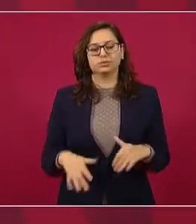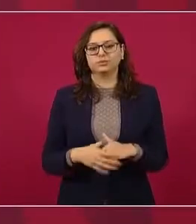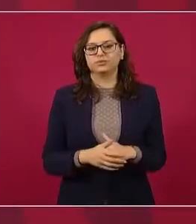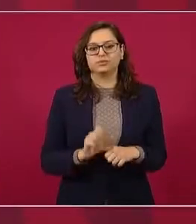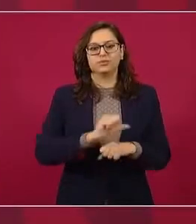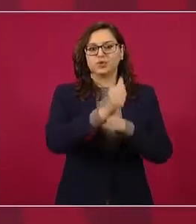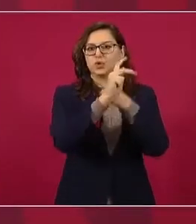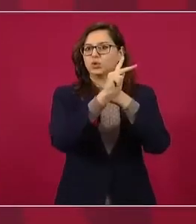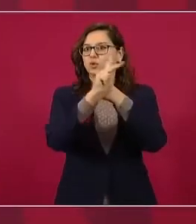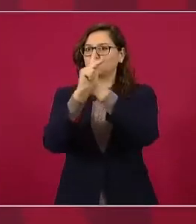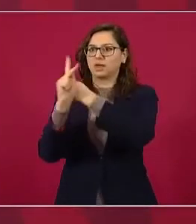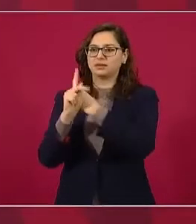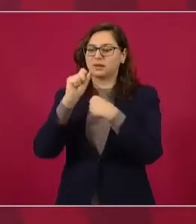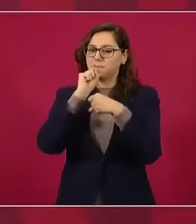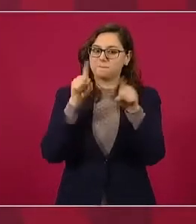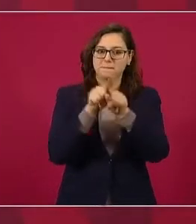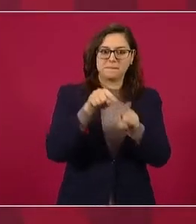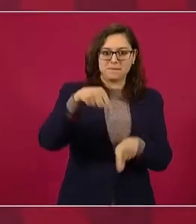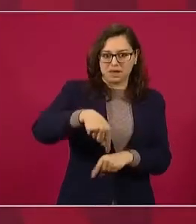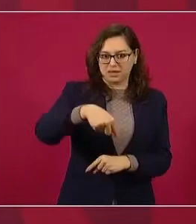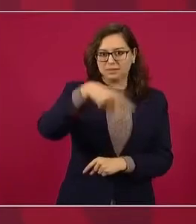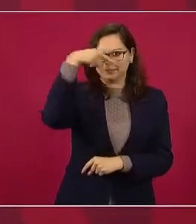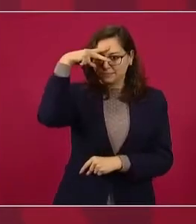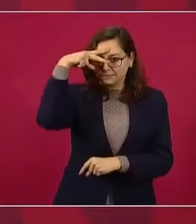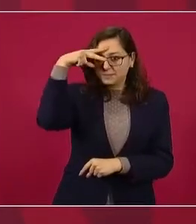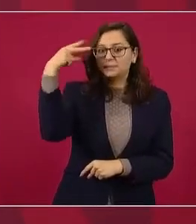países y de México.